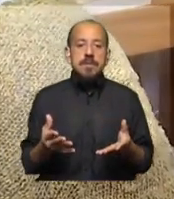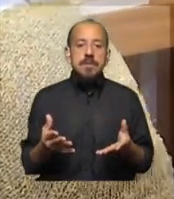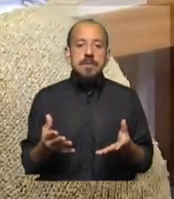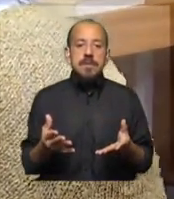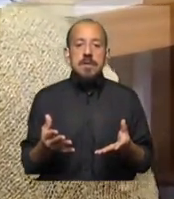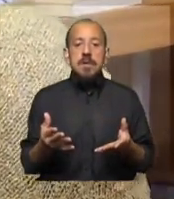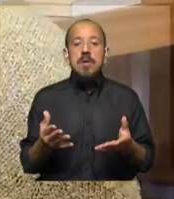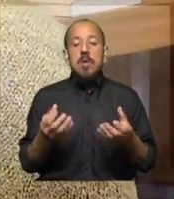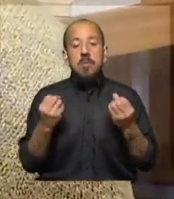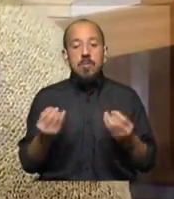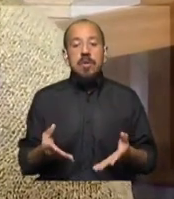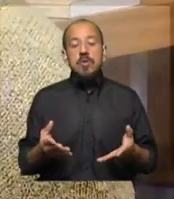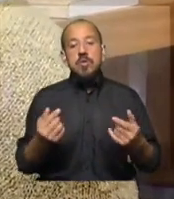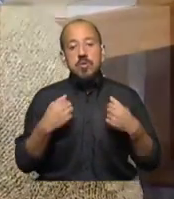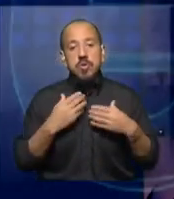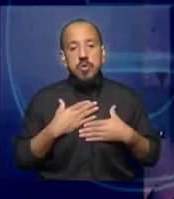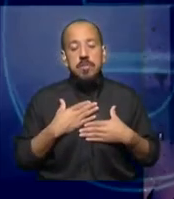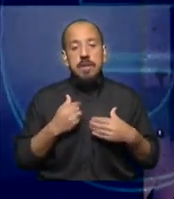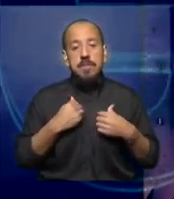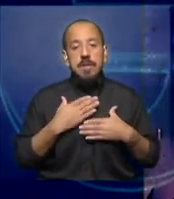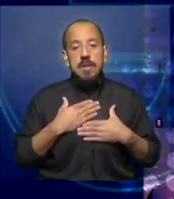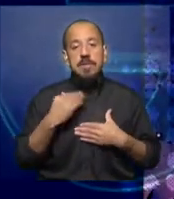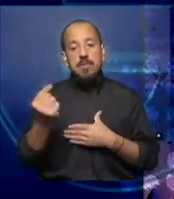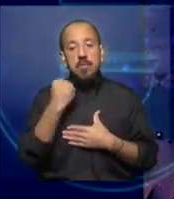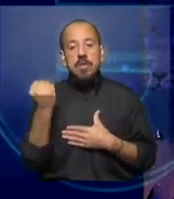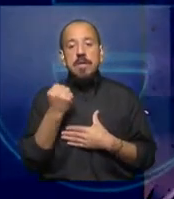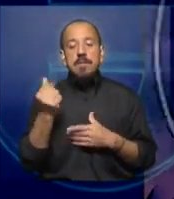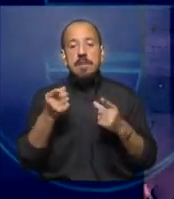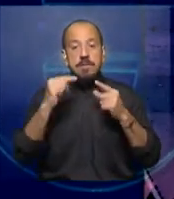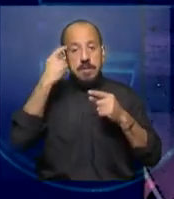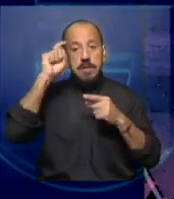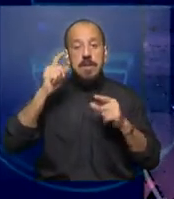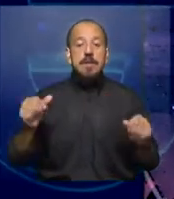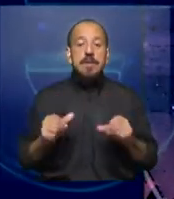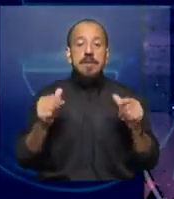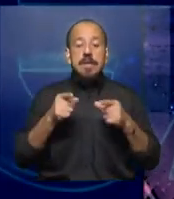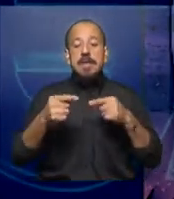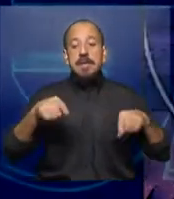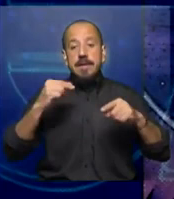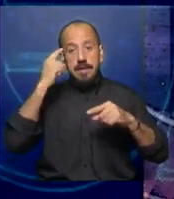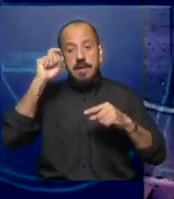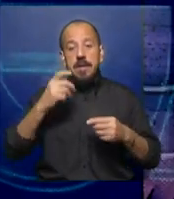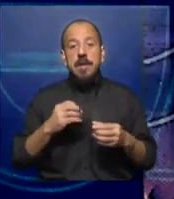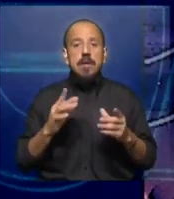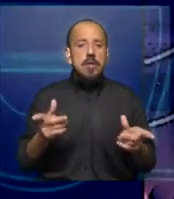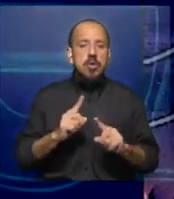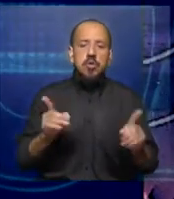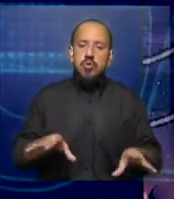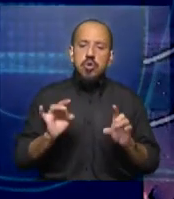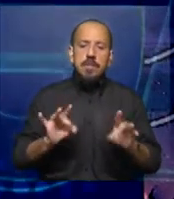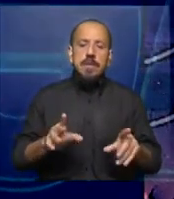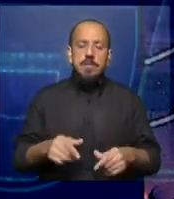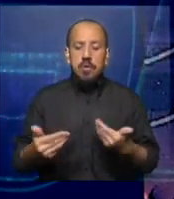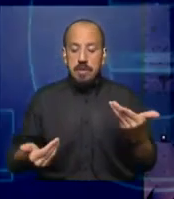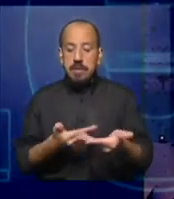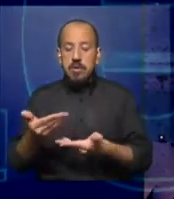hemos tenido para mí es muy importante apoyar este tipo de iniciativas y llevar adelante este tipo de iniciativas no solamente por el